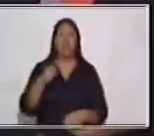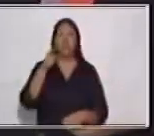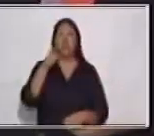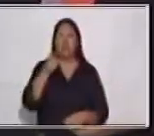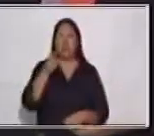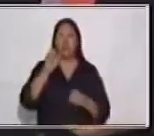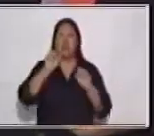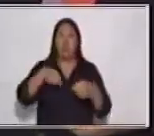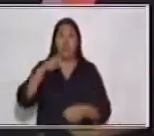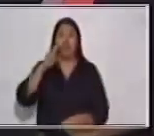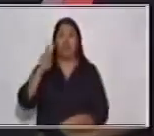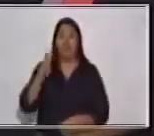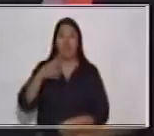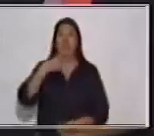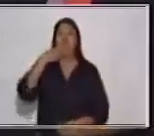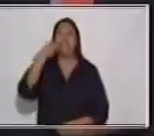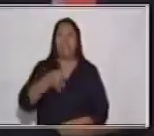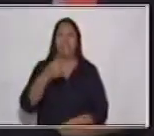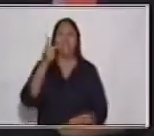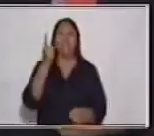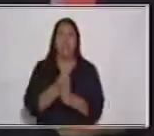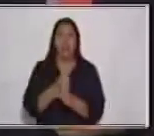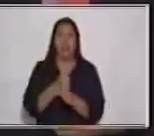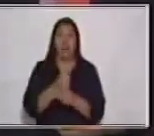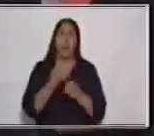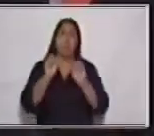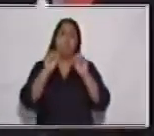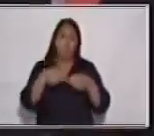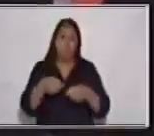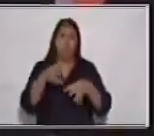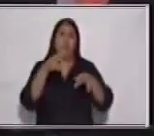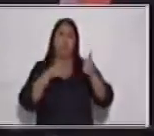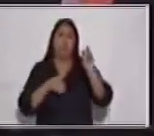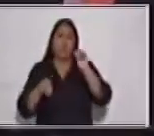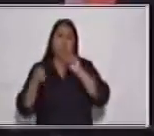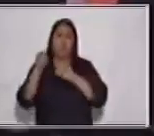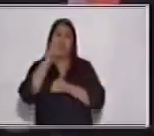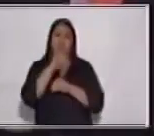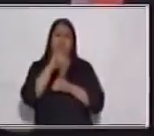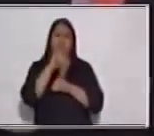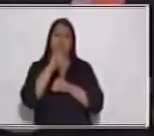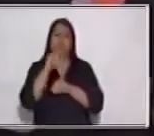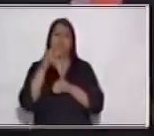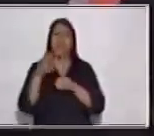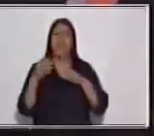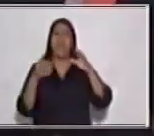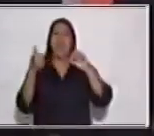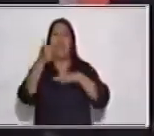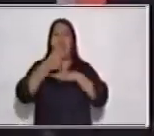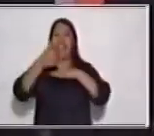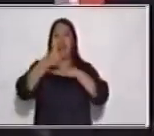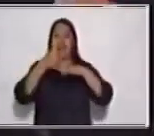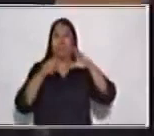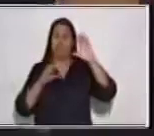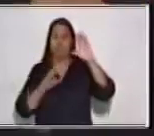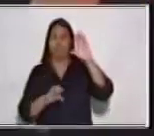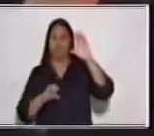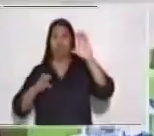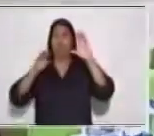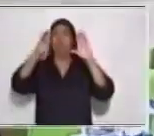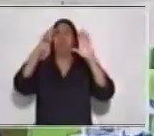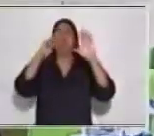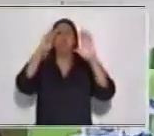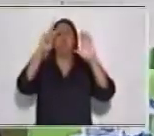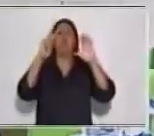que el valor esté correcto, lo podemos sustituir en la ecuación original. Y de esa manera podemos